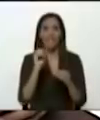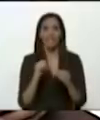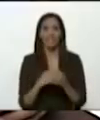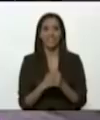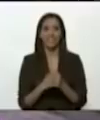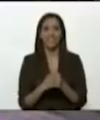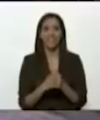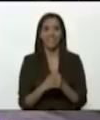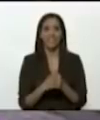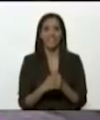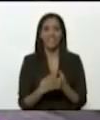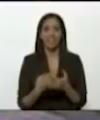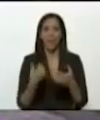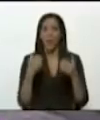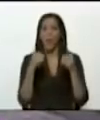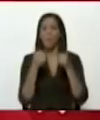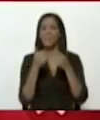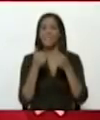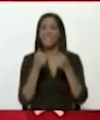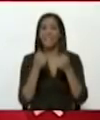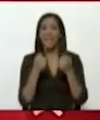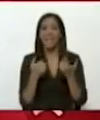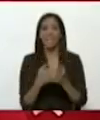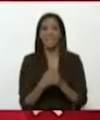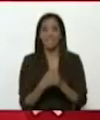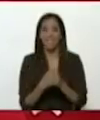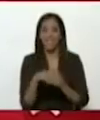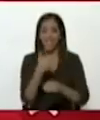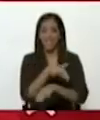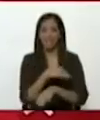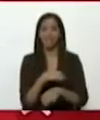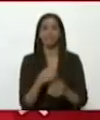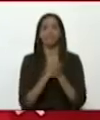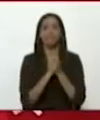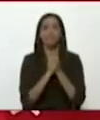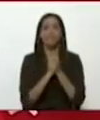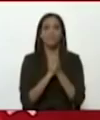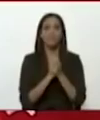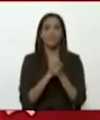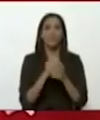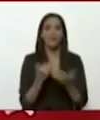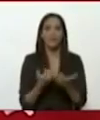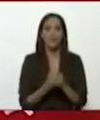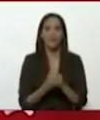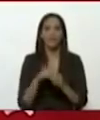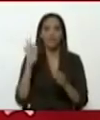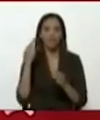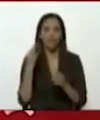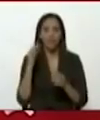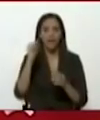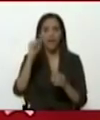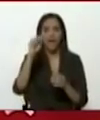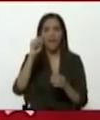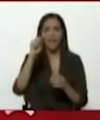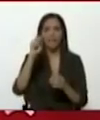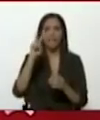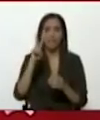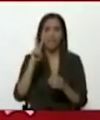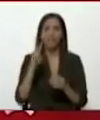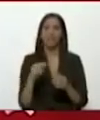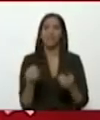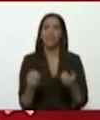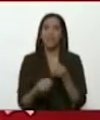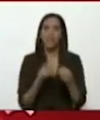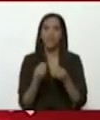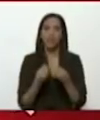peligro de los mensajes directos, le dicen en la calle. Los compañeros de la Fundación de Medios Audiovisuales y Televisión, ANTV, es un reconocimiento,